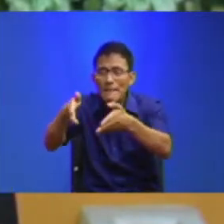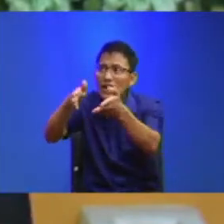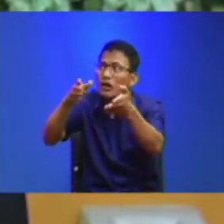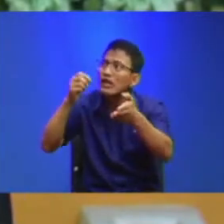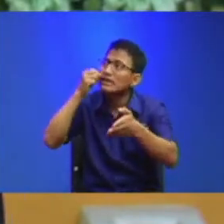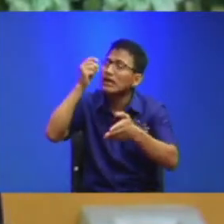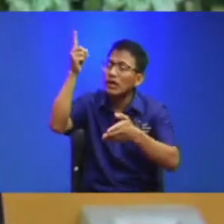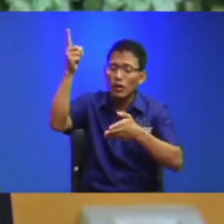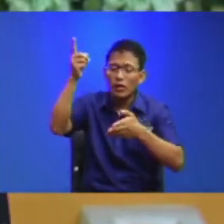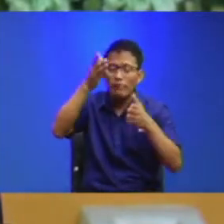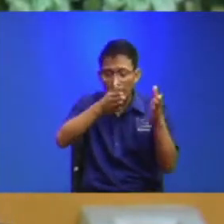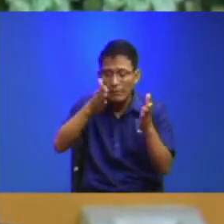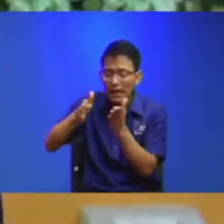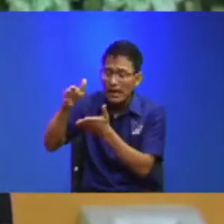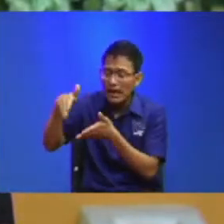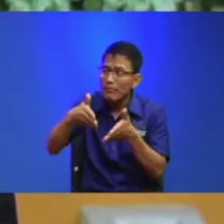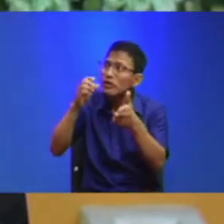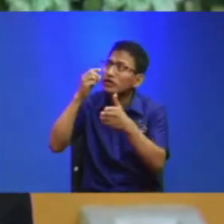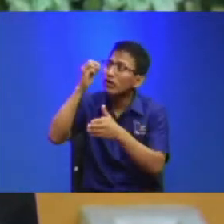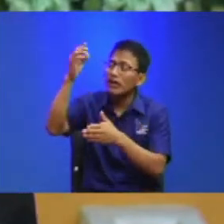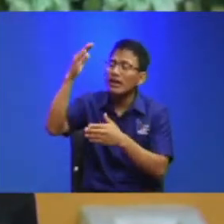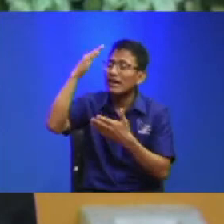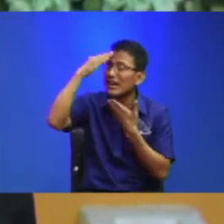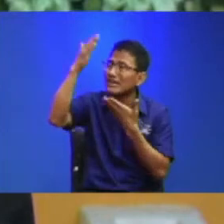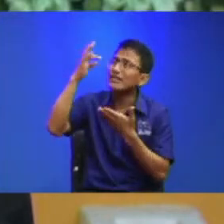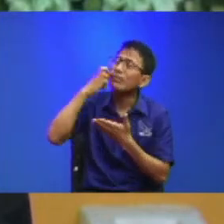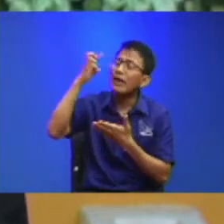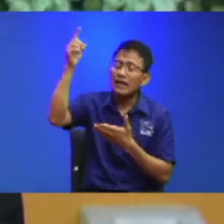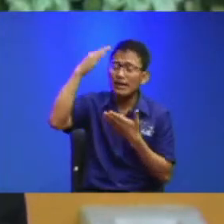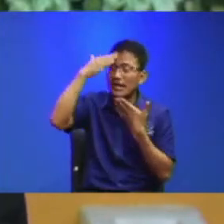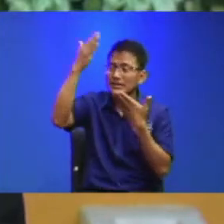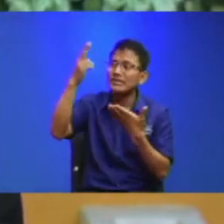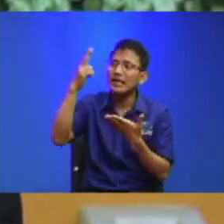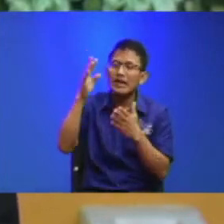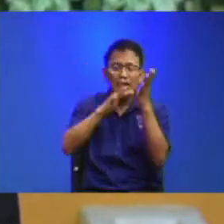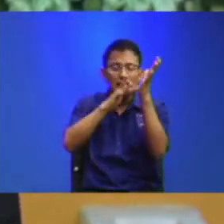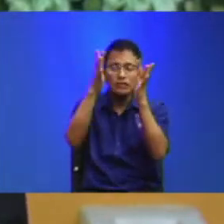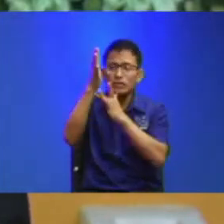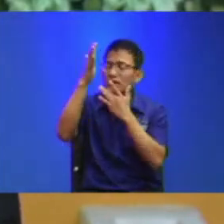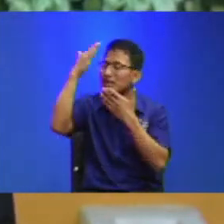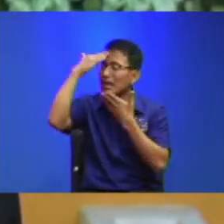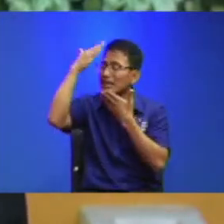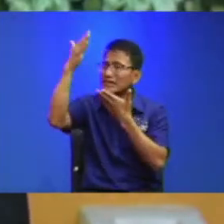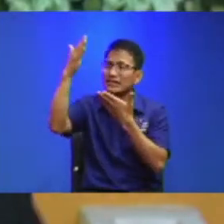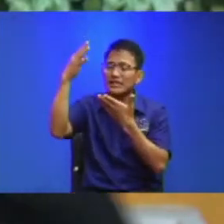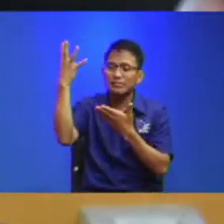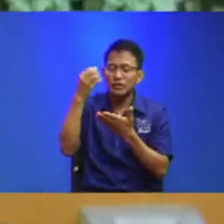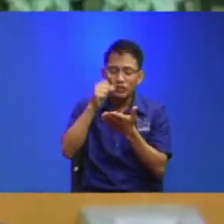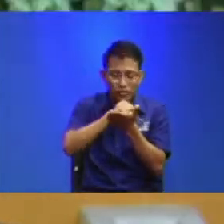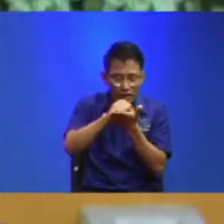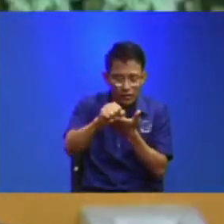Padre, gracias Hijo y gracias Espíritu Santo. Amén, amén y amén.